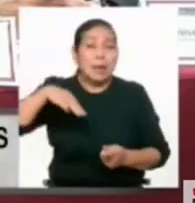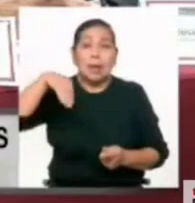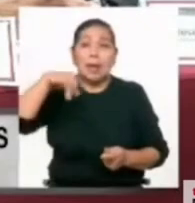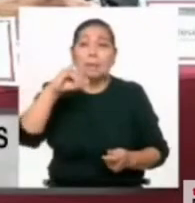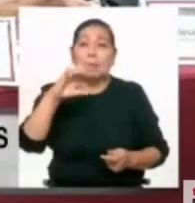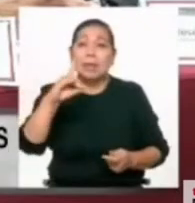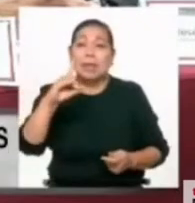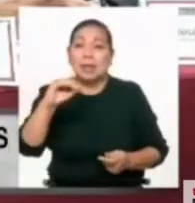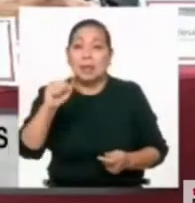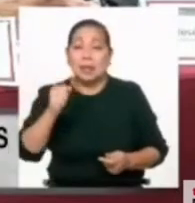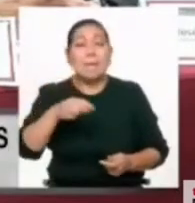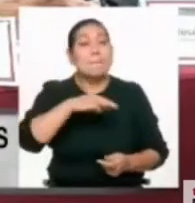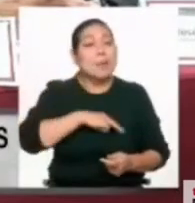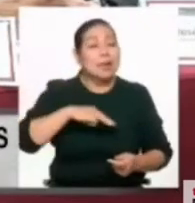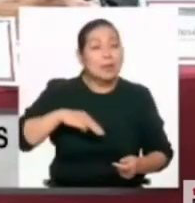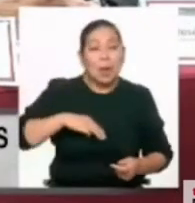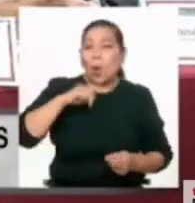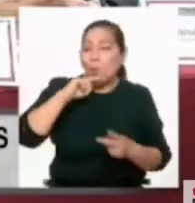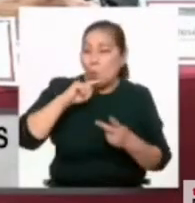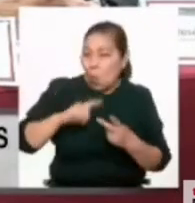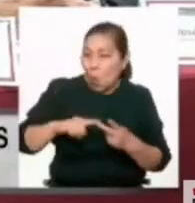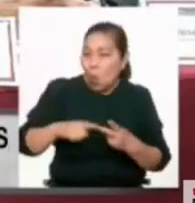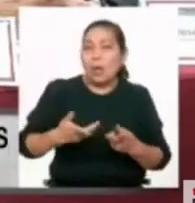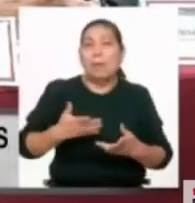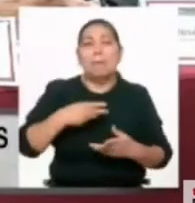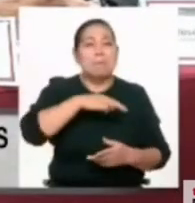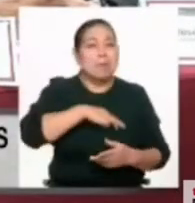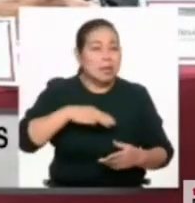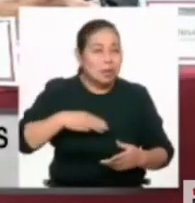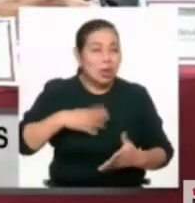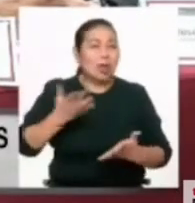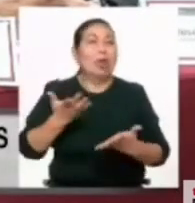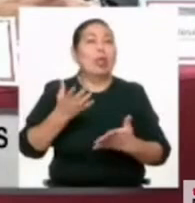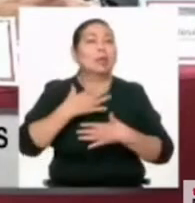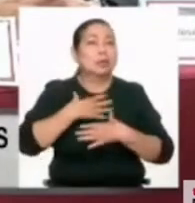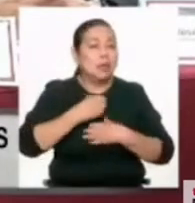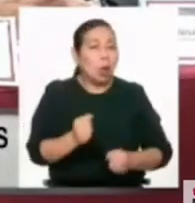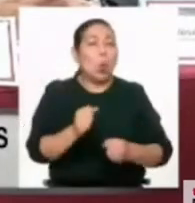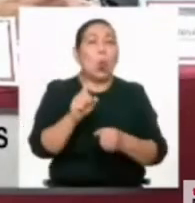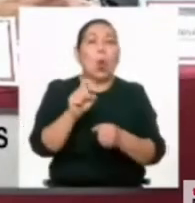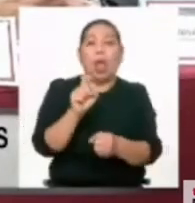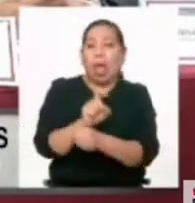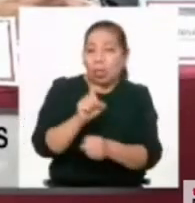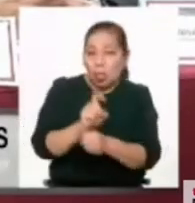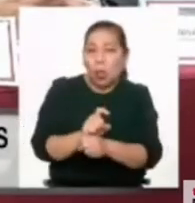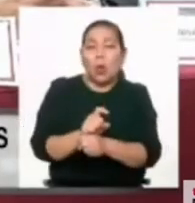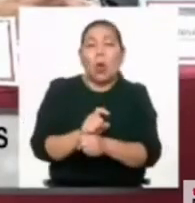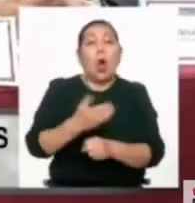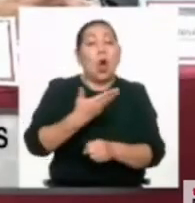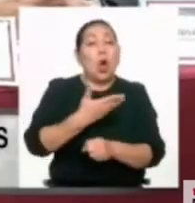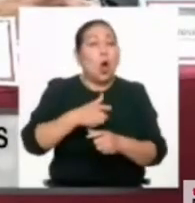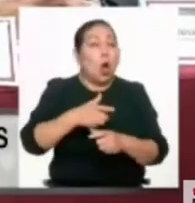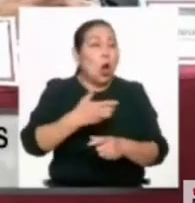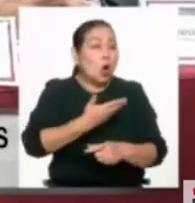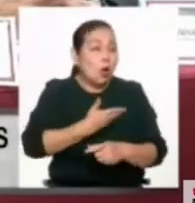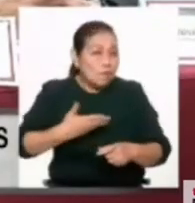MIDIS, del Ministerio de la Mujer, del Ministerio de Salud, Ministerio de Educación, conjuntamente con los gobiernos locales, el